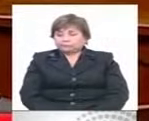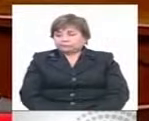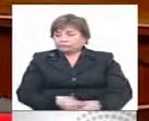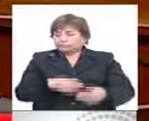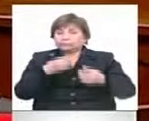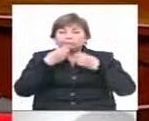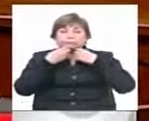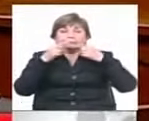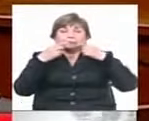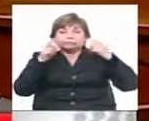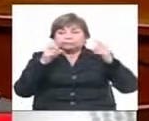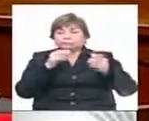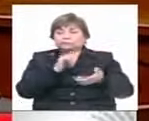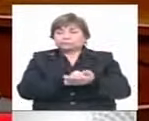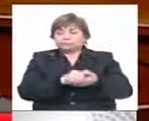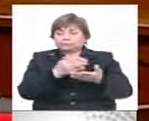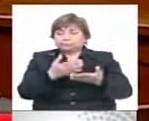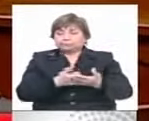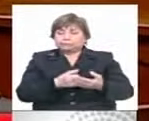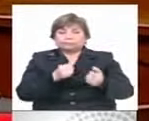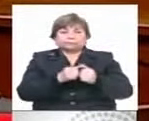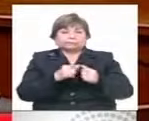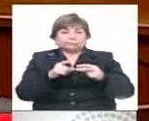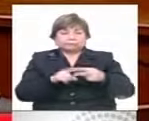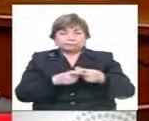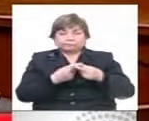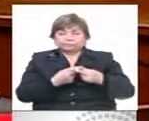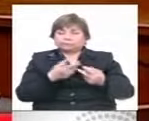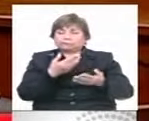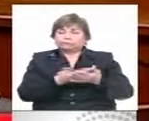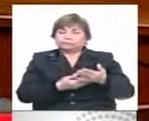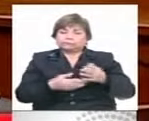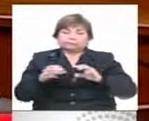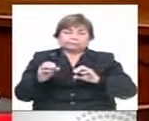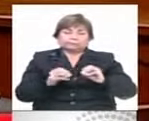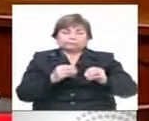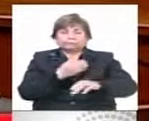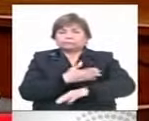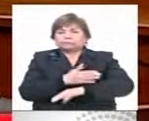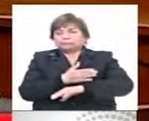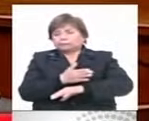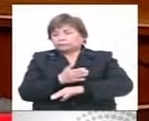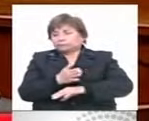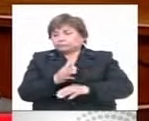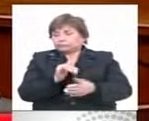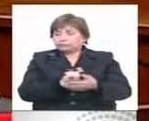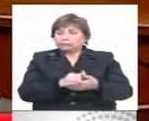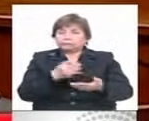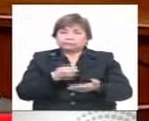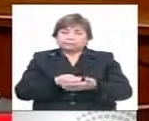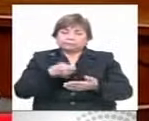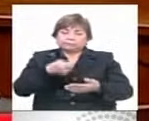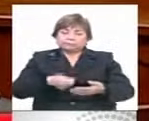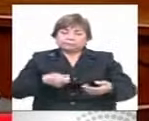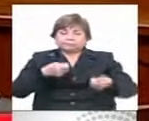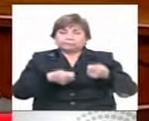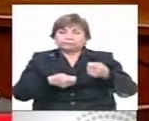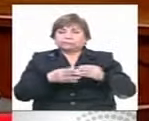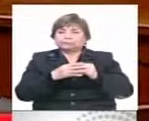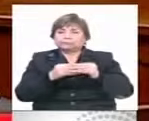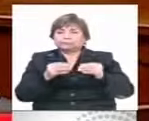Promoción de la inversión pública. A raíz de la pandemia se generaron retrasos en la ejecución de las inversiones públicas, producto